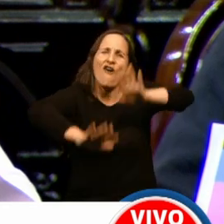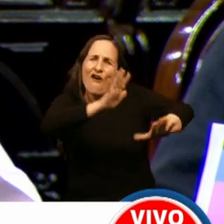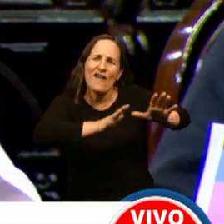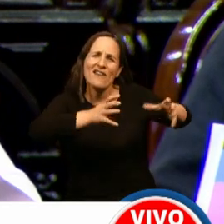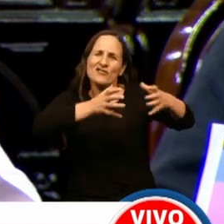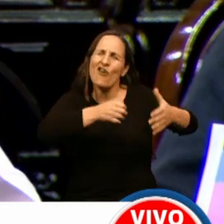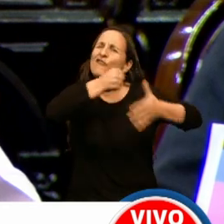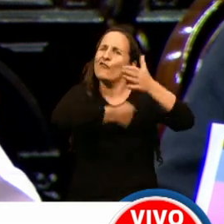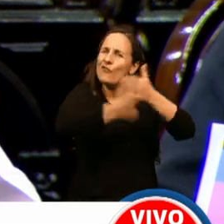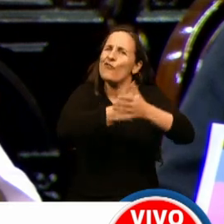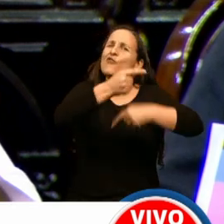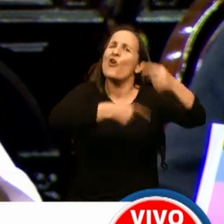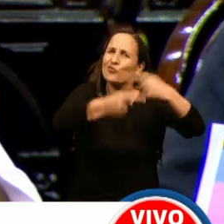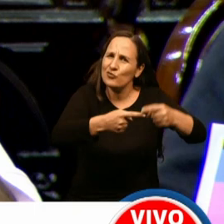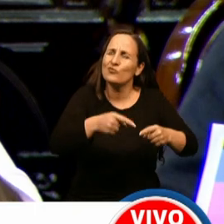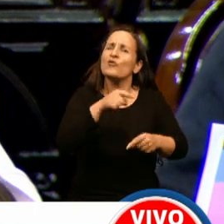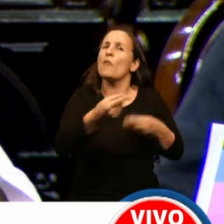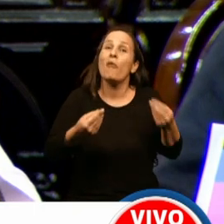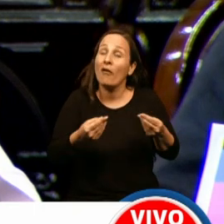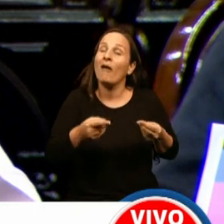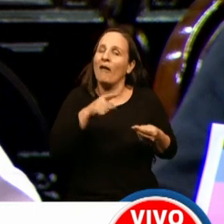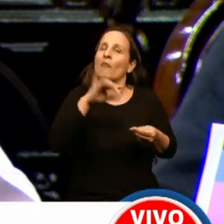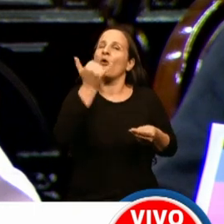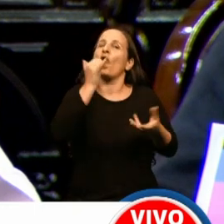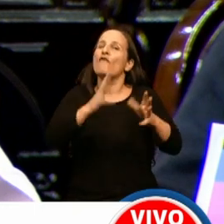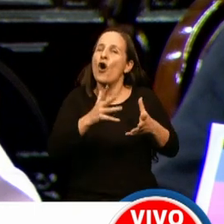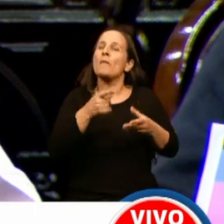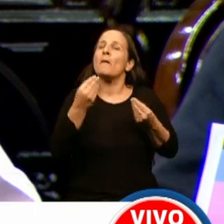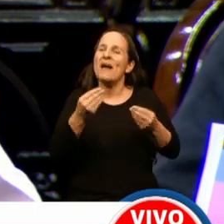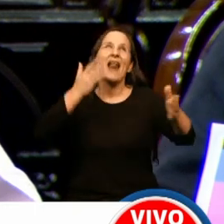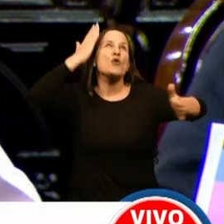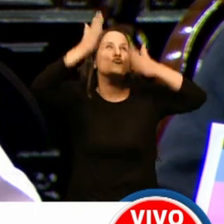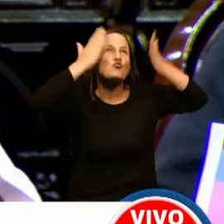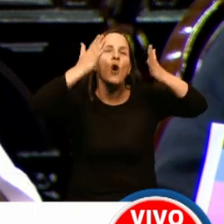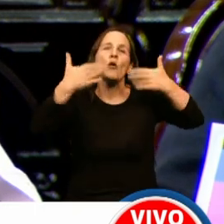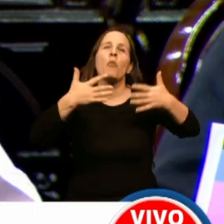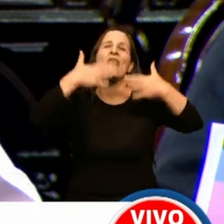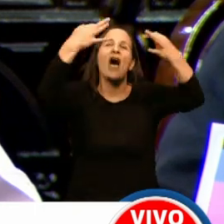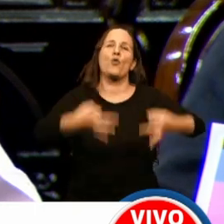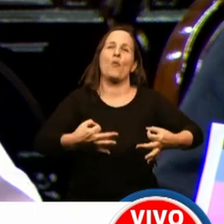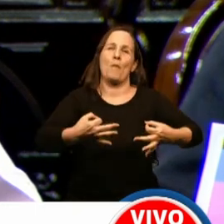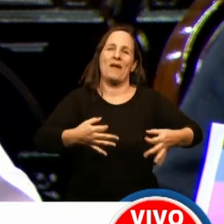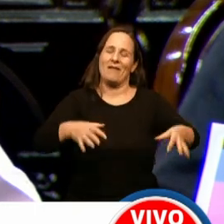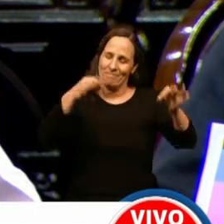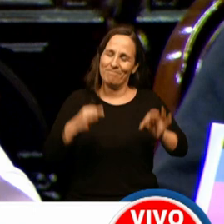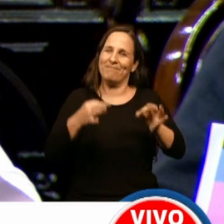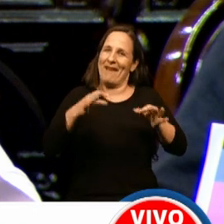que sigamos luchando porque es la mejor manera de conseguir que nuestros sueños se conviertan en realidad efectiva muchas gracias